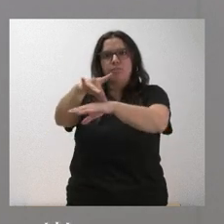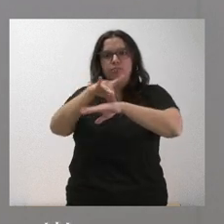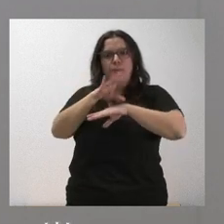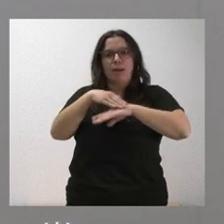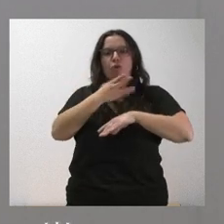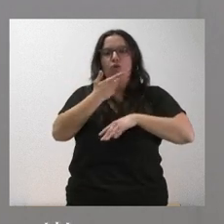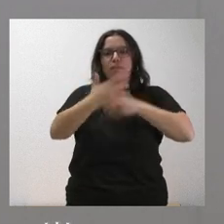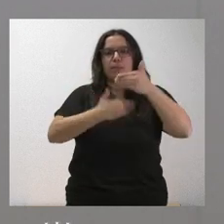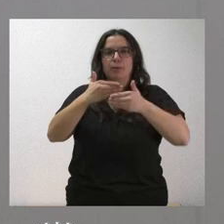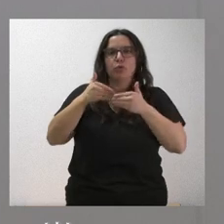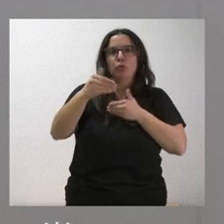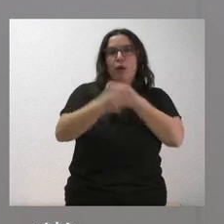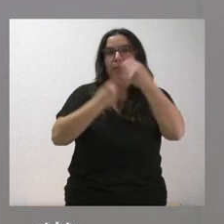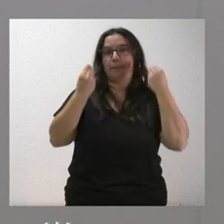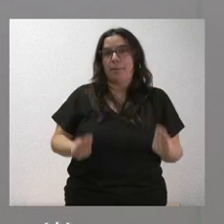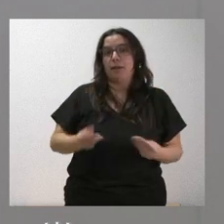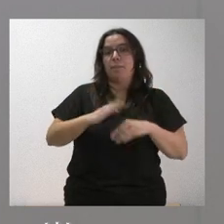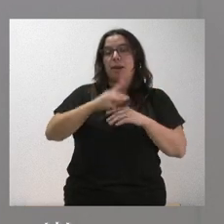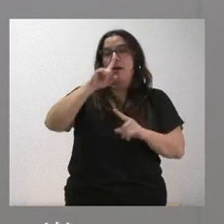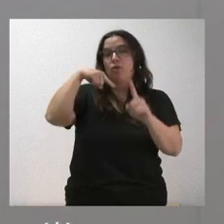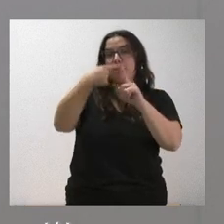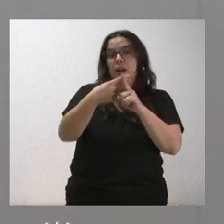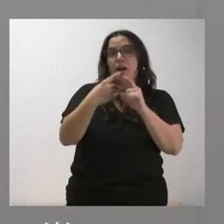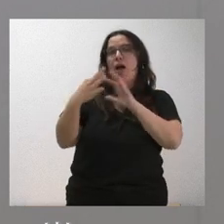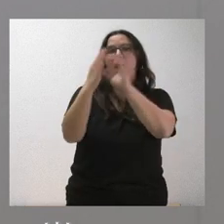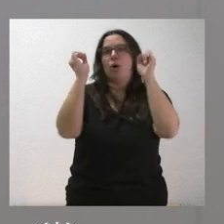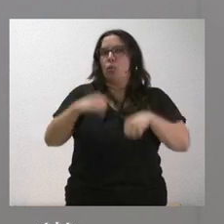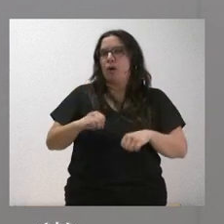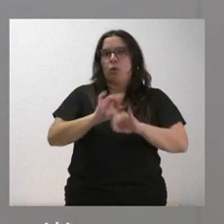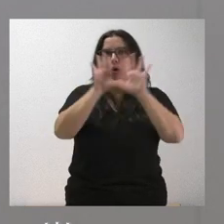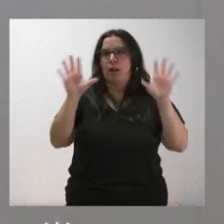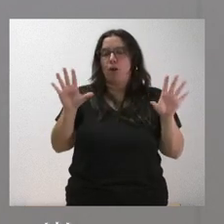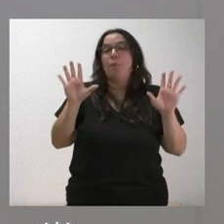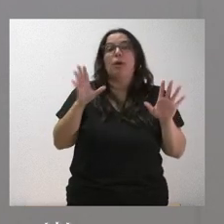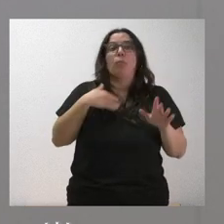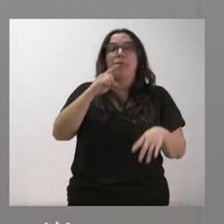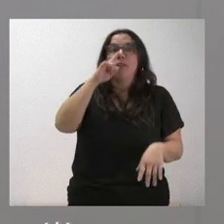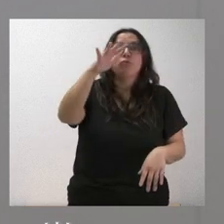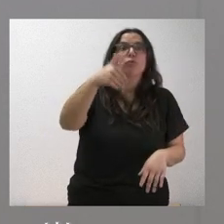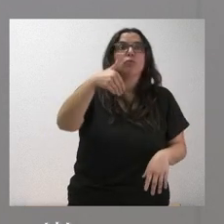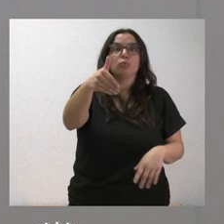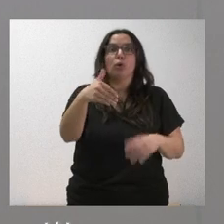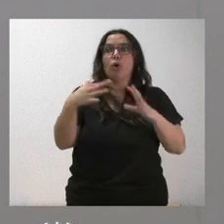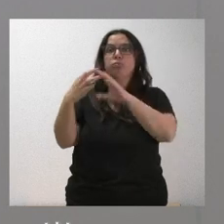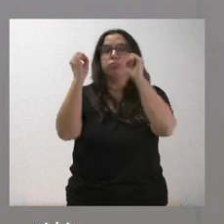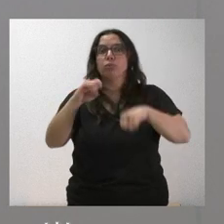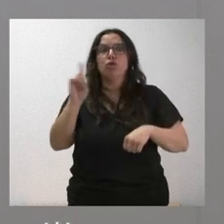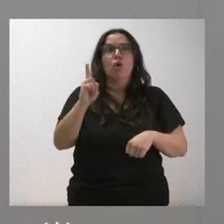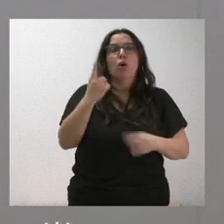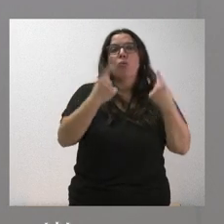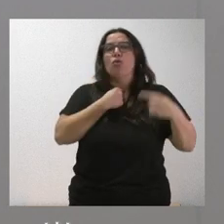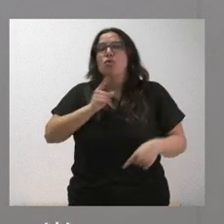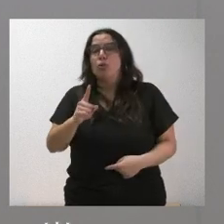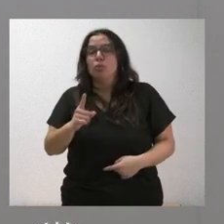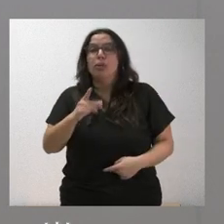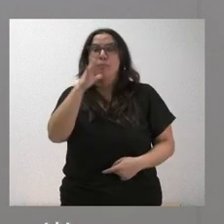pensando en el futuro en esta ocasión para el año 2024 el consenso ha sido pleno pero no siempre a lo mejor puede haber consenso pleno porque claro son cuatro los